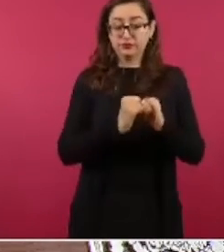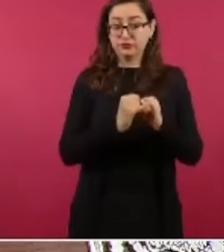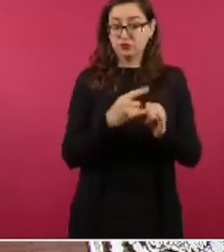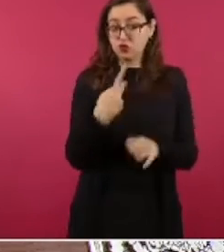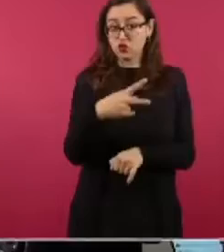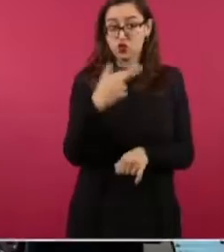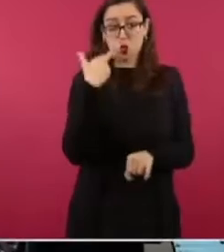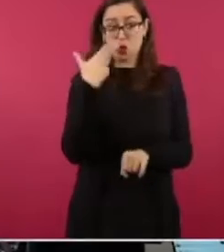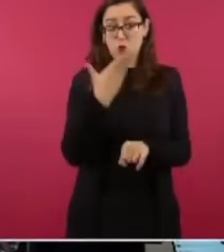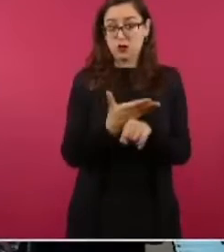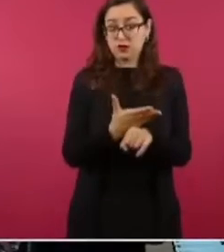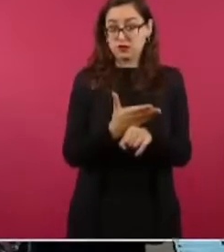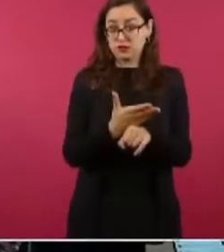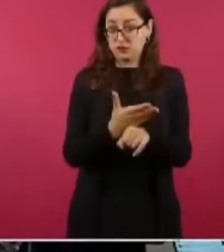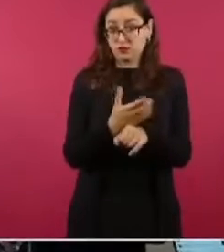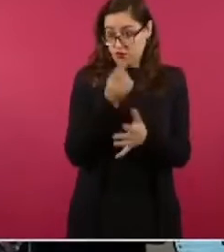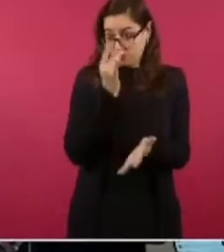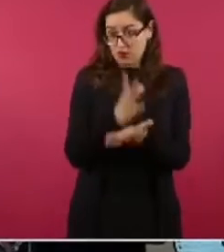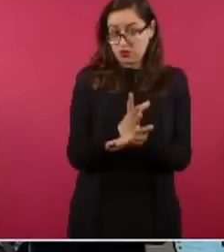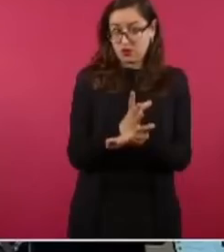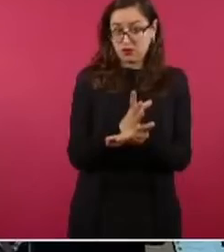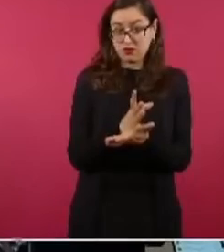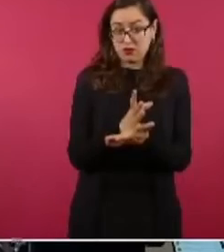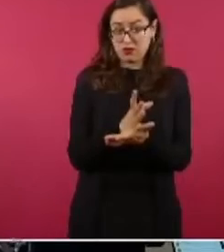depende sobre todo